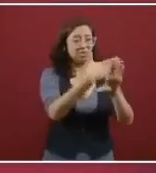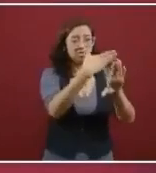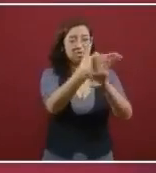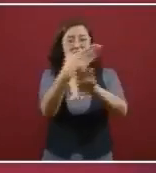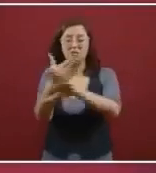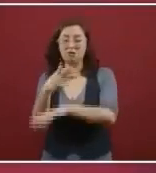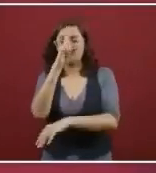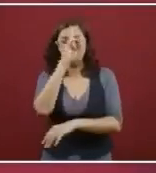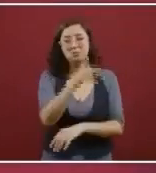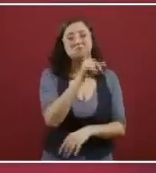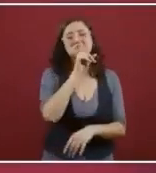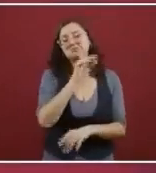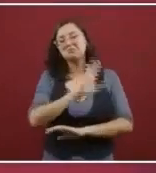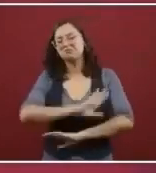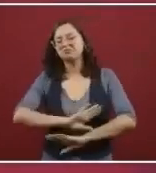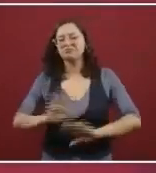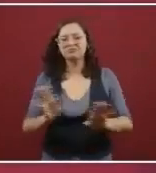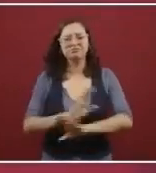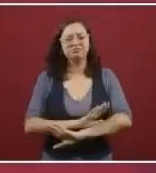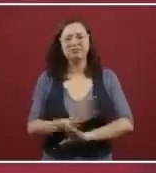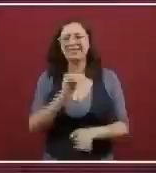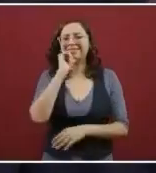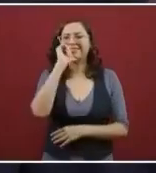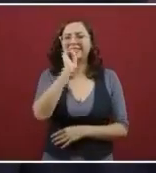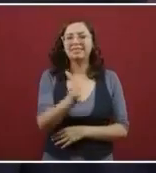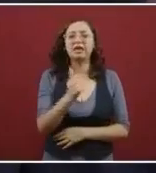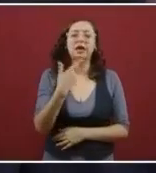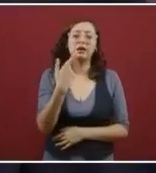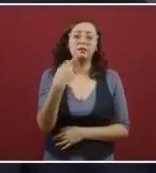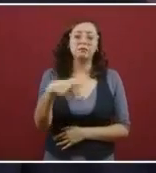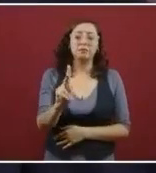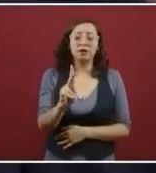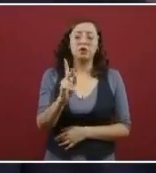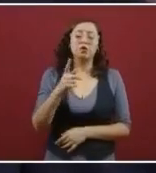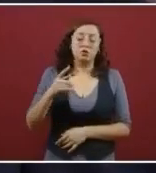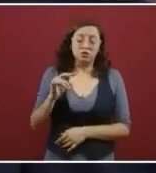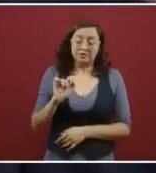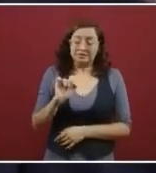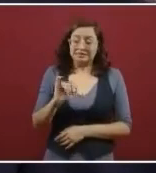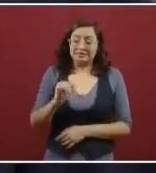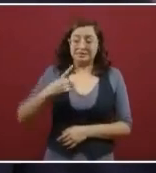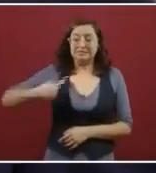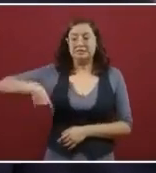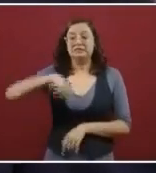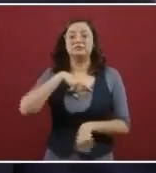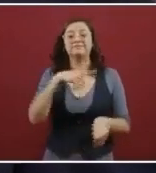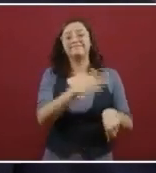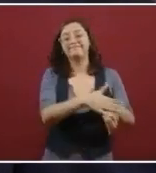absolutamente. Pero sí hacemos un llamado respetuoso